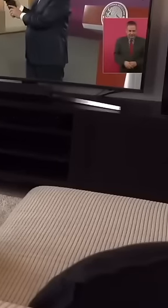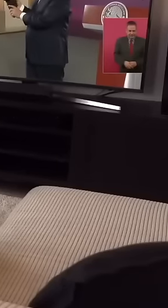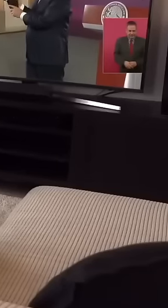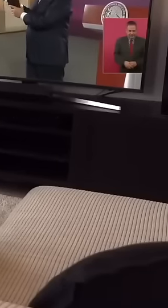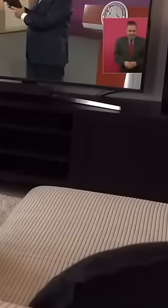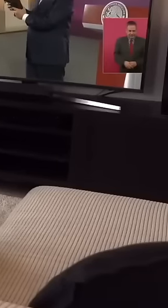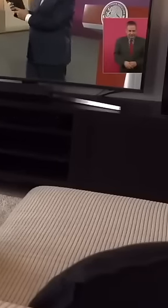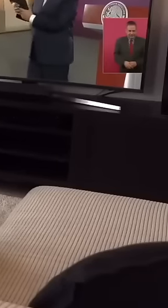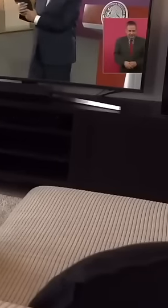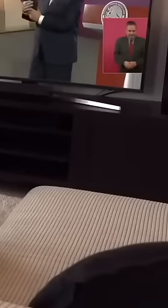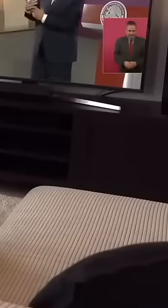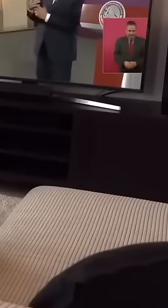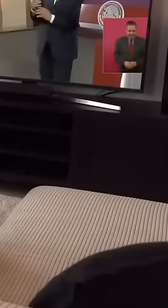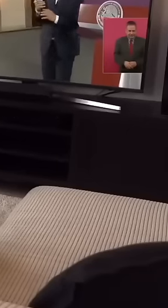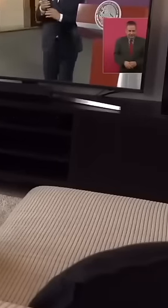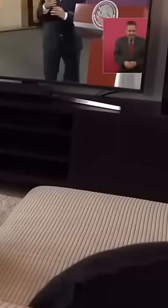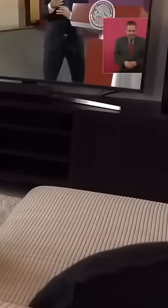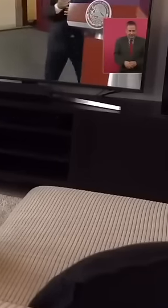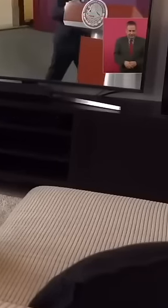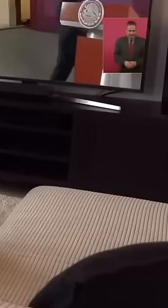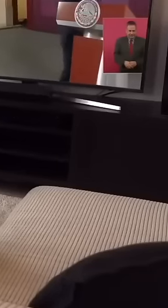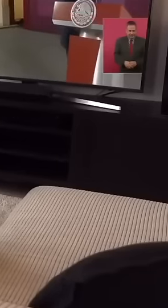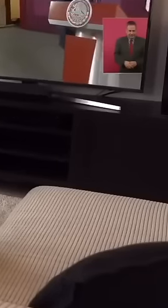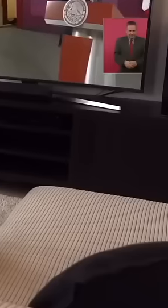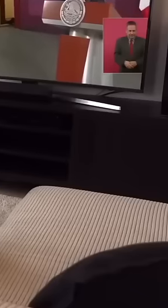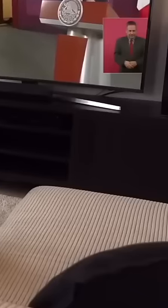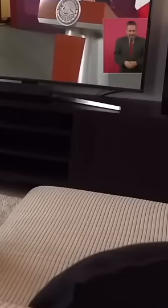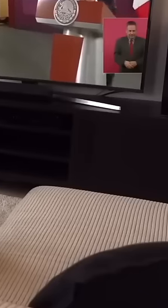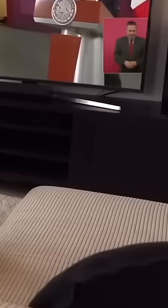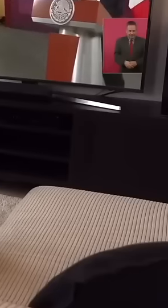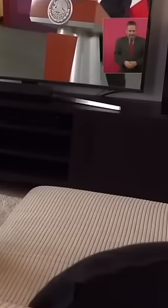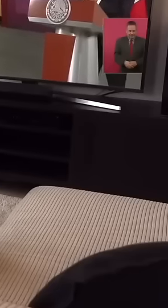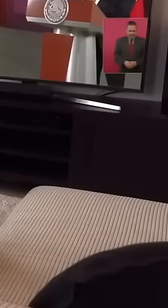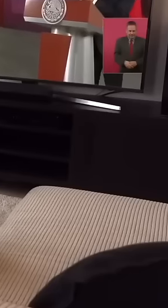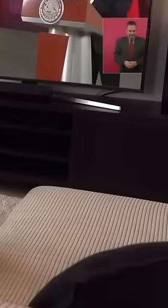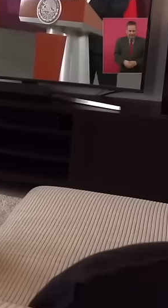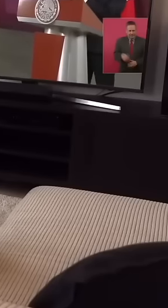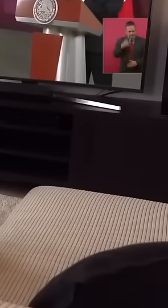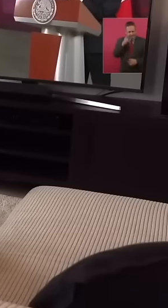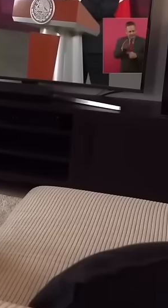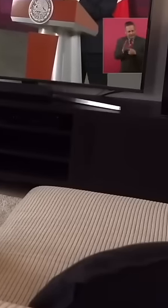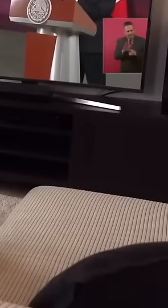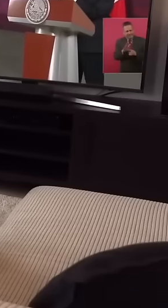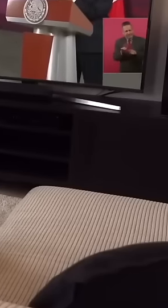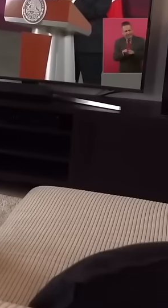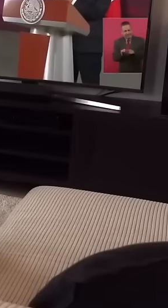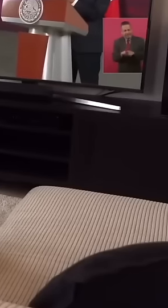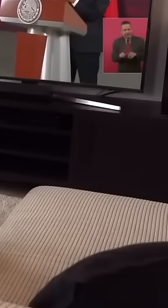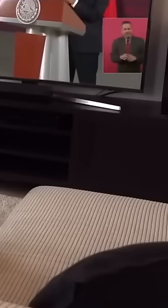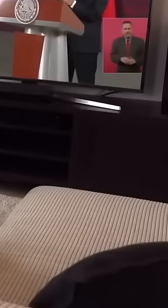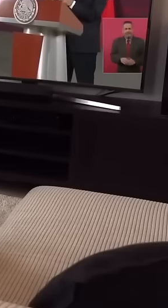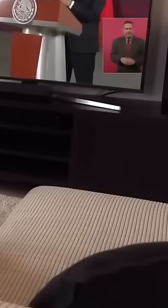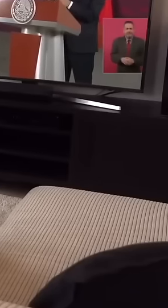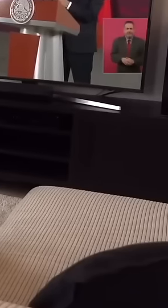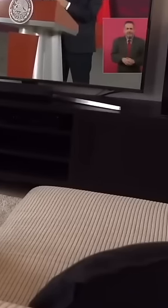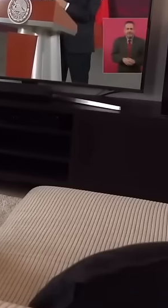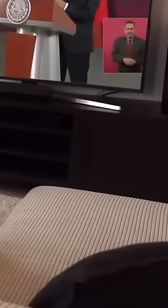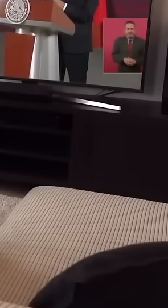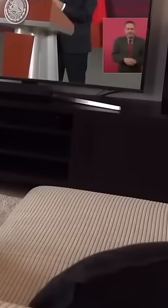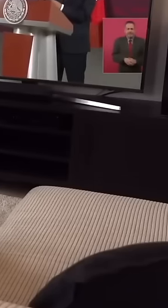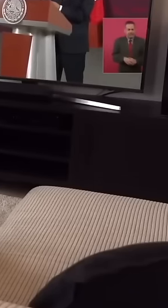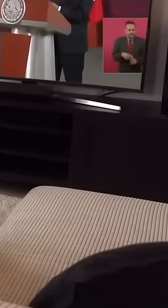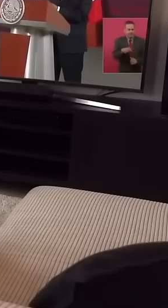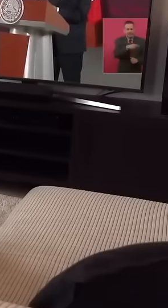del Poder Judicial de la Federación prohibió su uso a Morena o a cualquiera de sus candidatos durante las